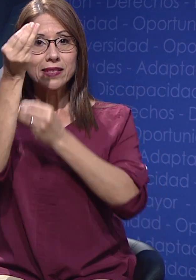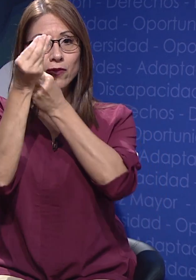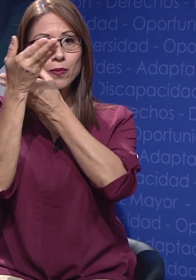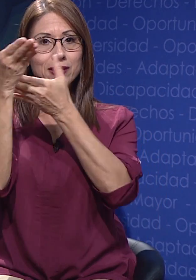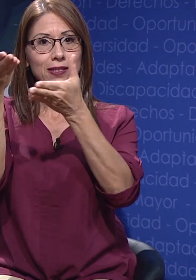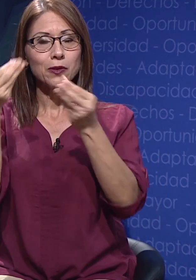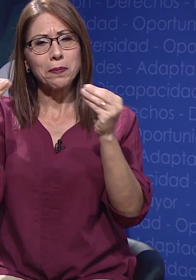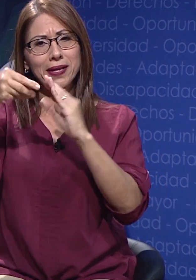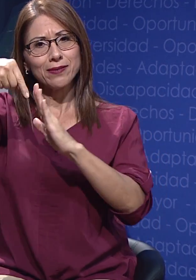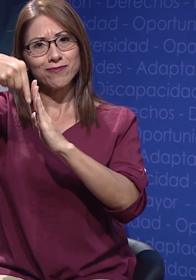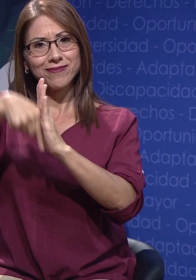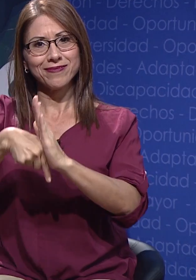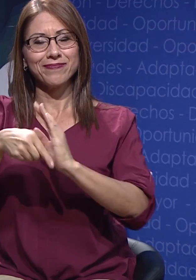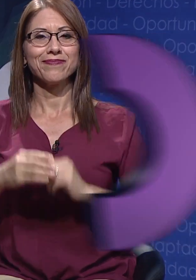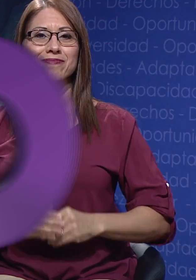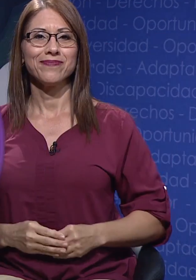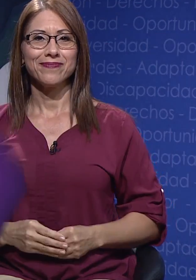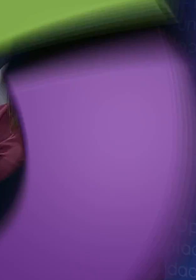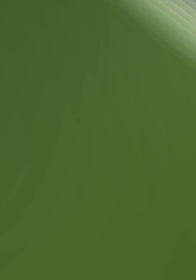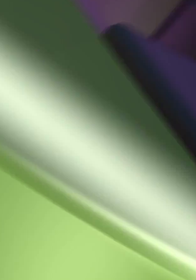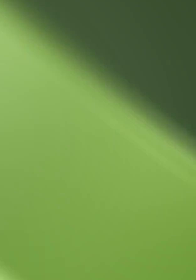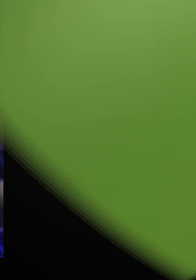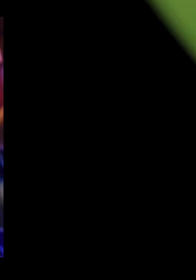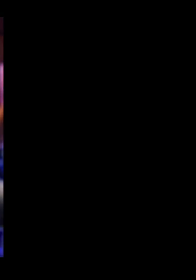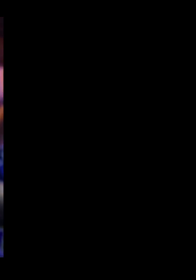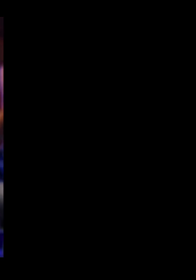la siguiente nota ampliamos sobre este tema.